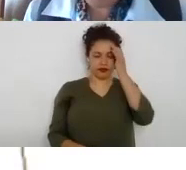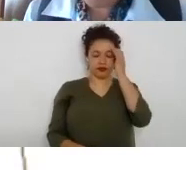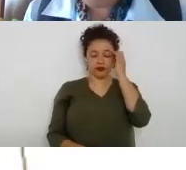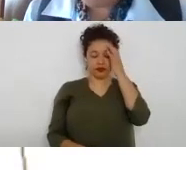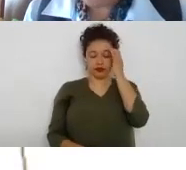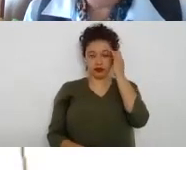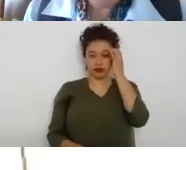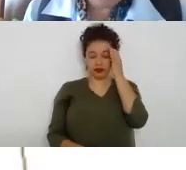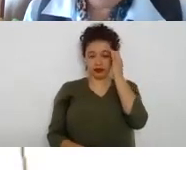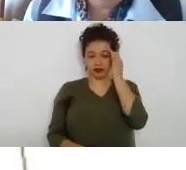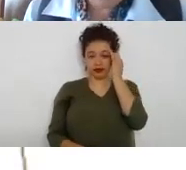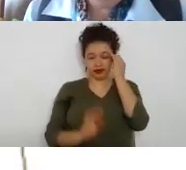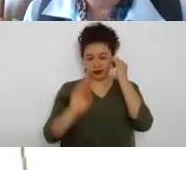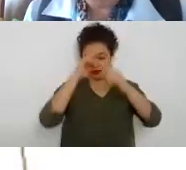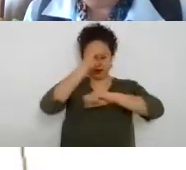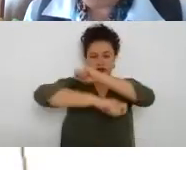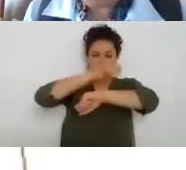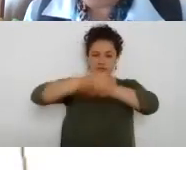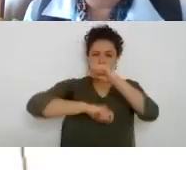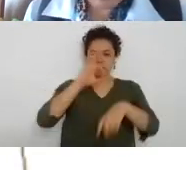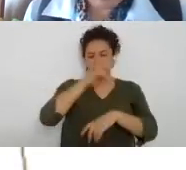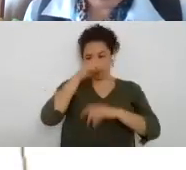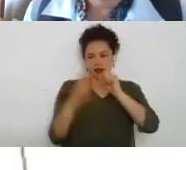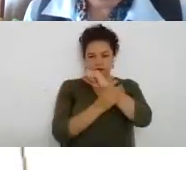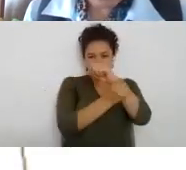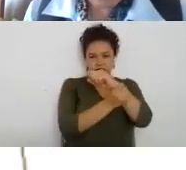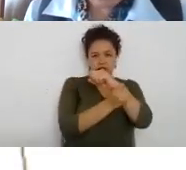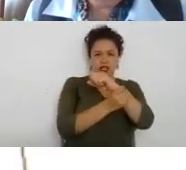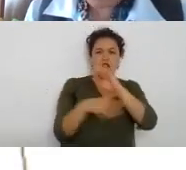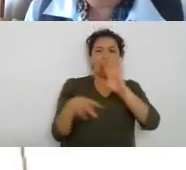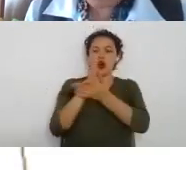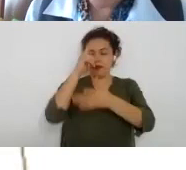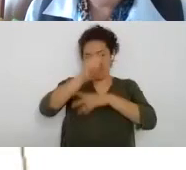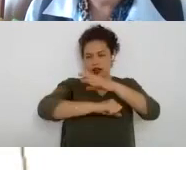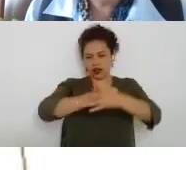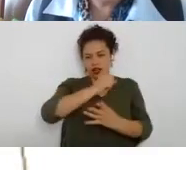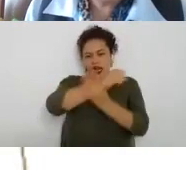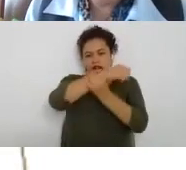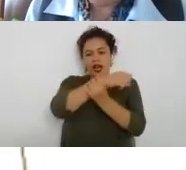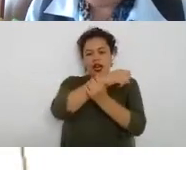recordemos que los vendajes pueden ser de sujeción y de compresión. ¿Se acuerdan?